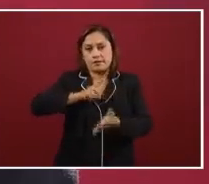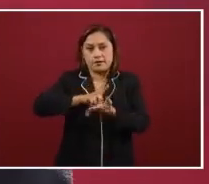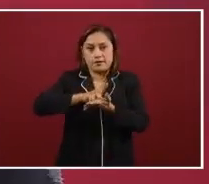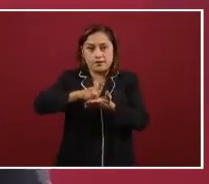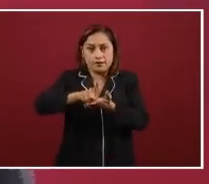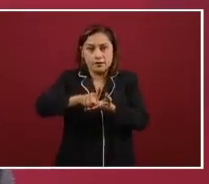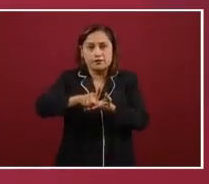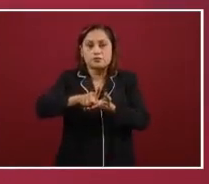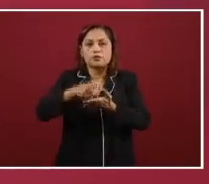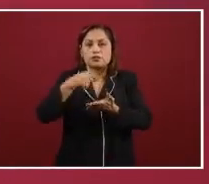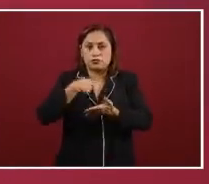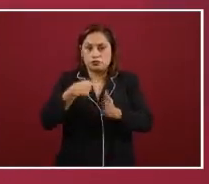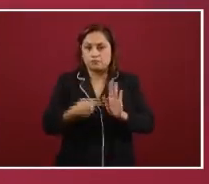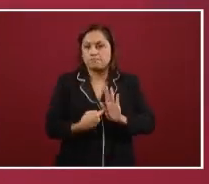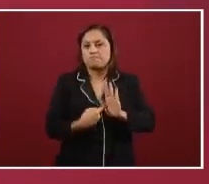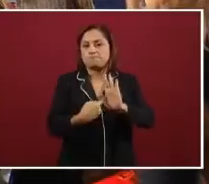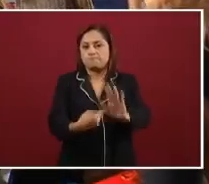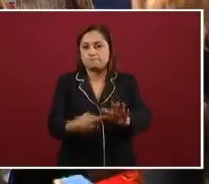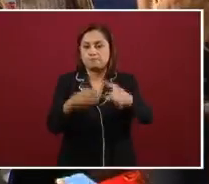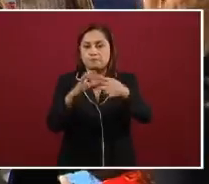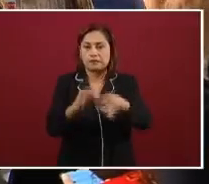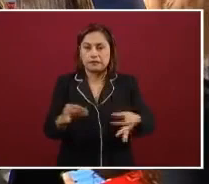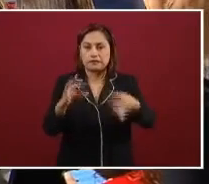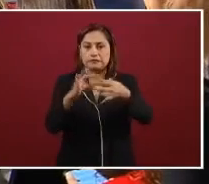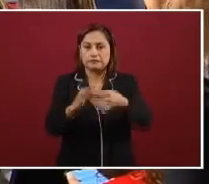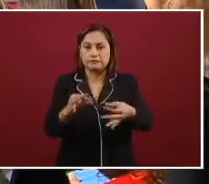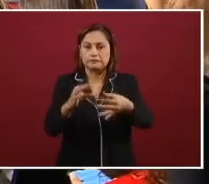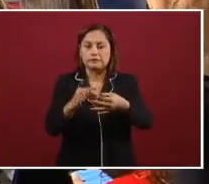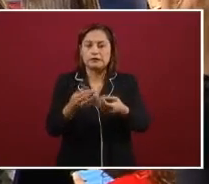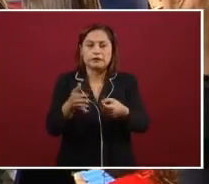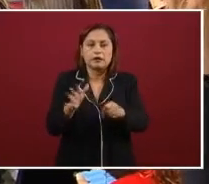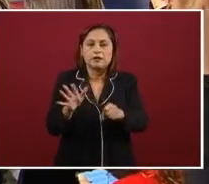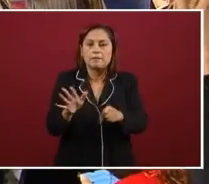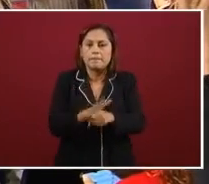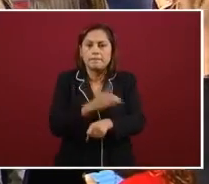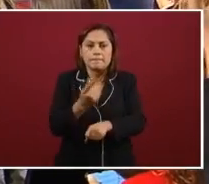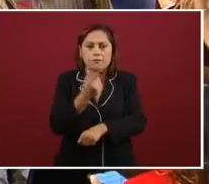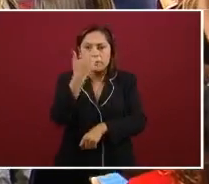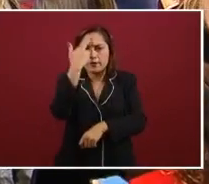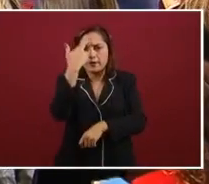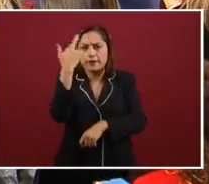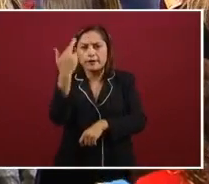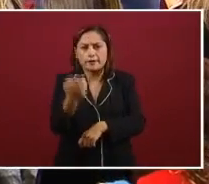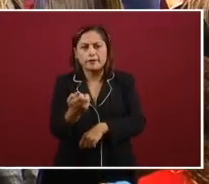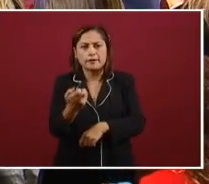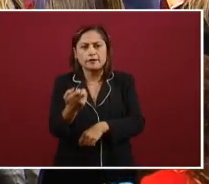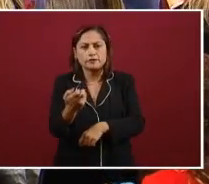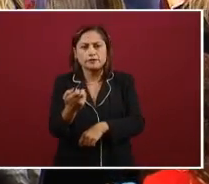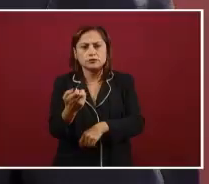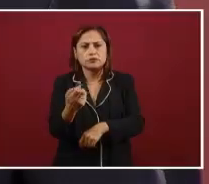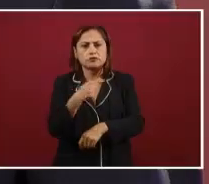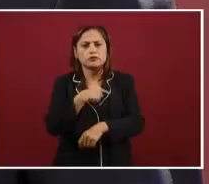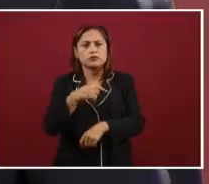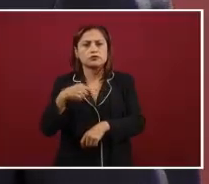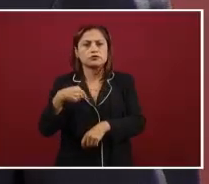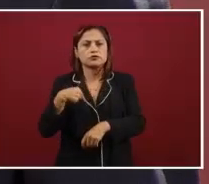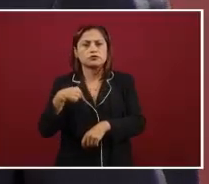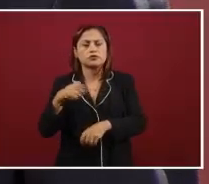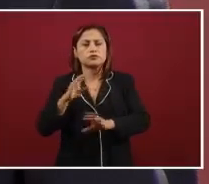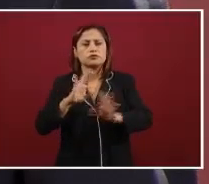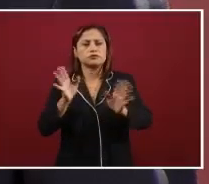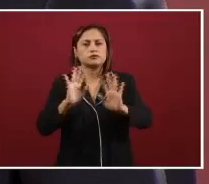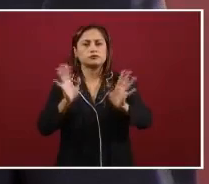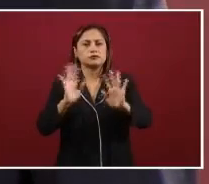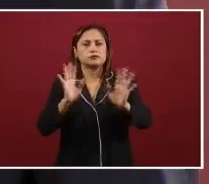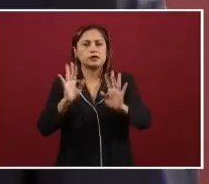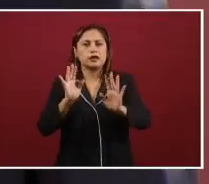explicar, exponer, razonar, argumentar del por qué ya no debemos estar viendo